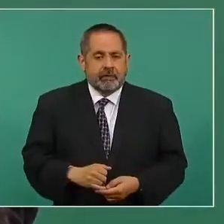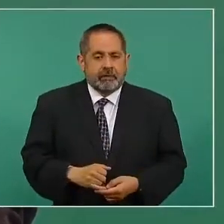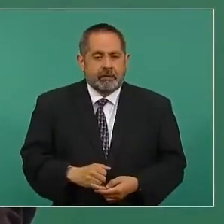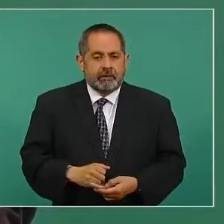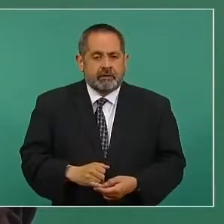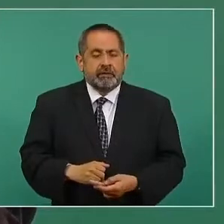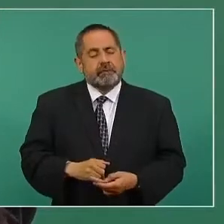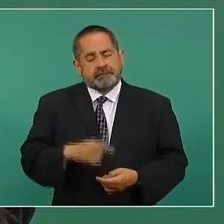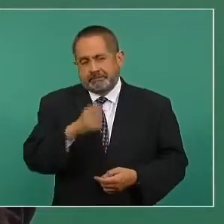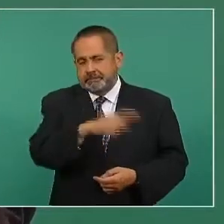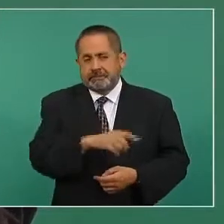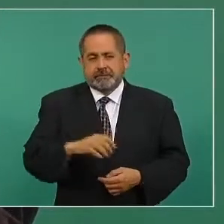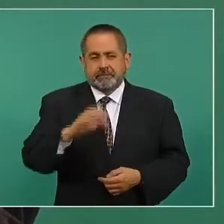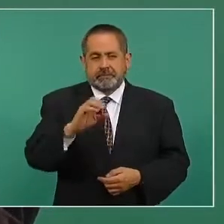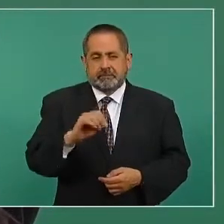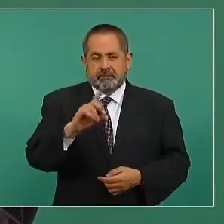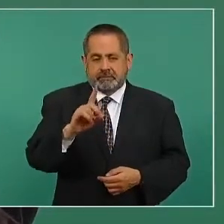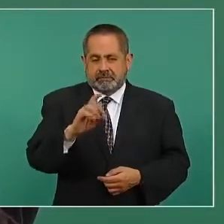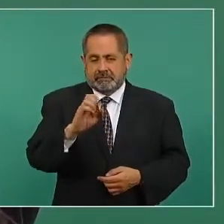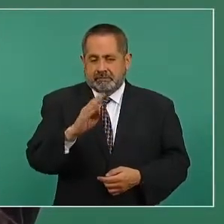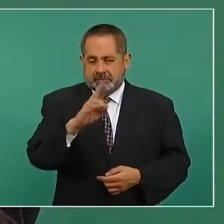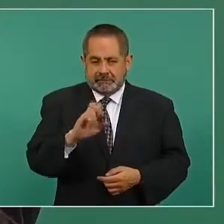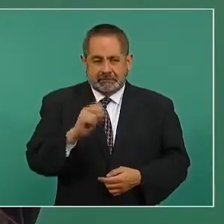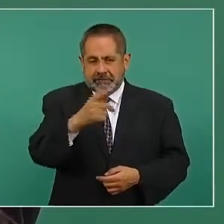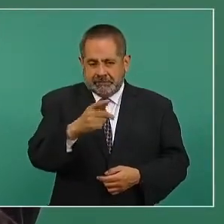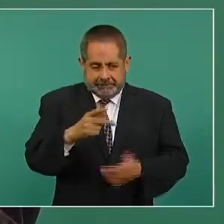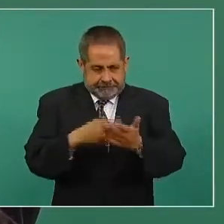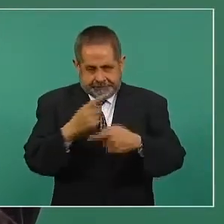Entonces, lo de Odebrecht, regresando,